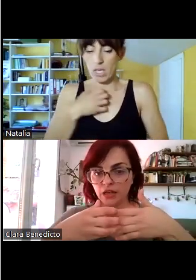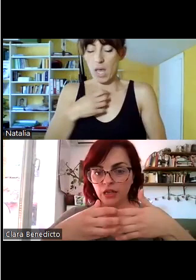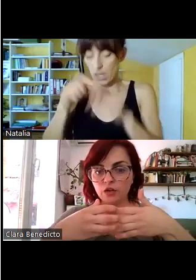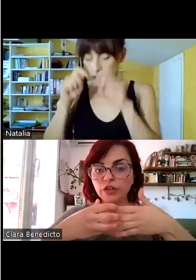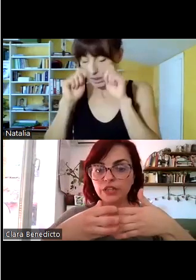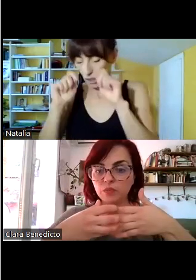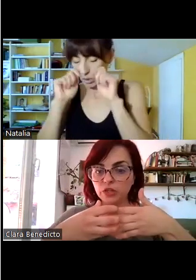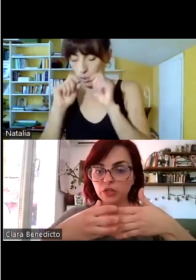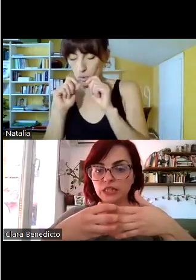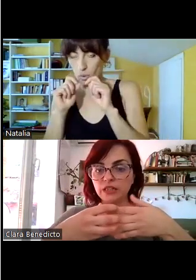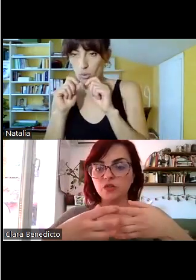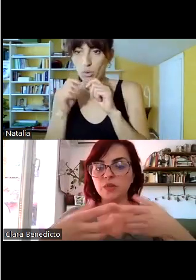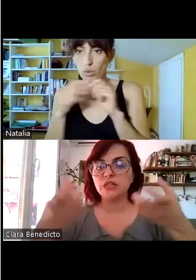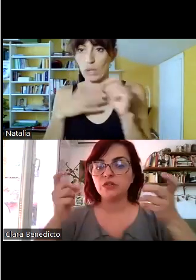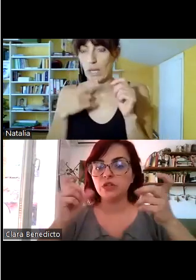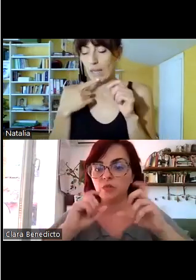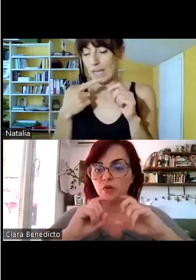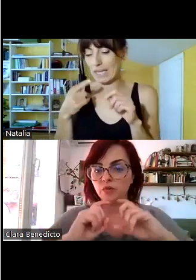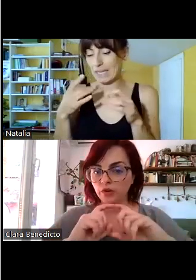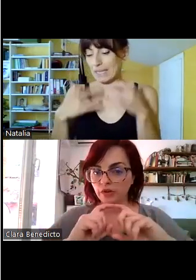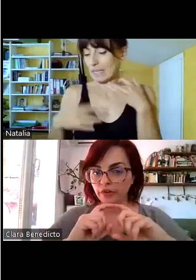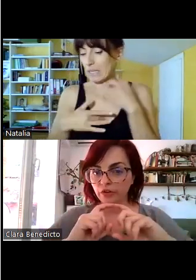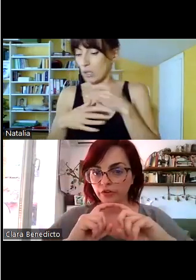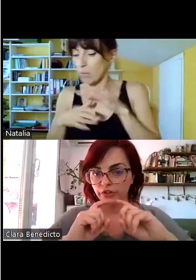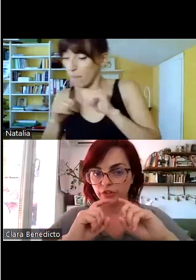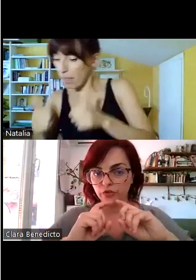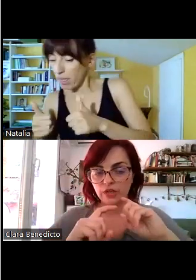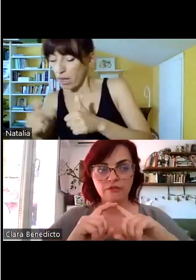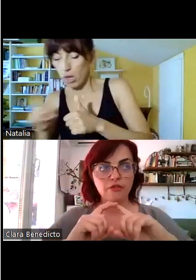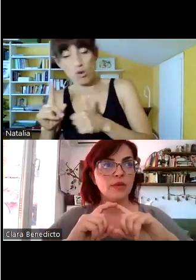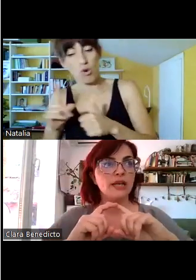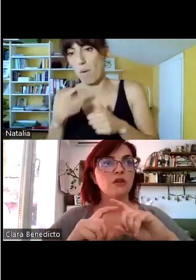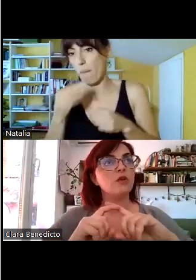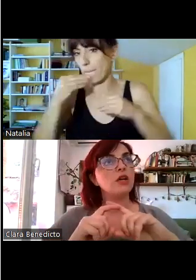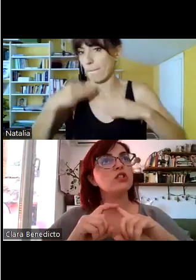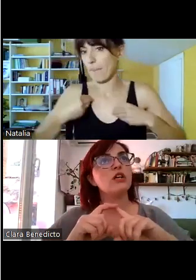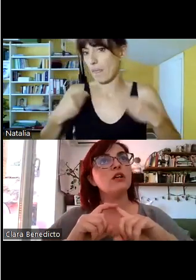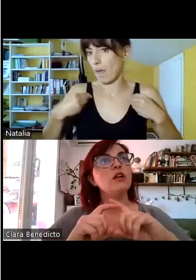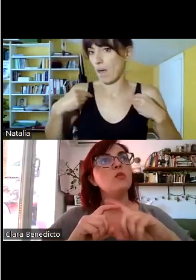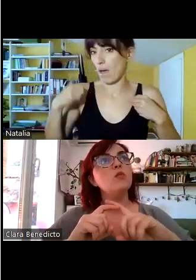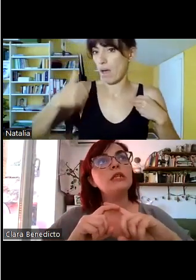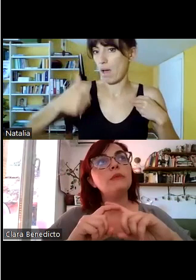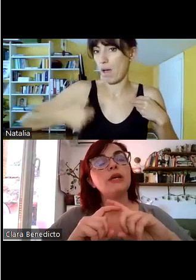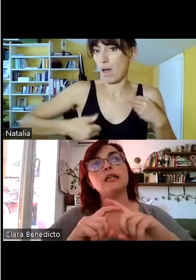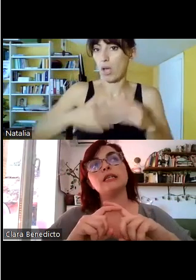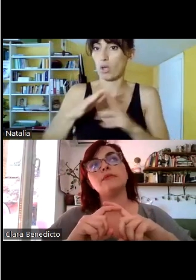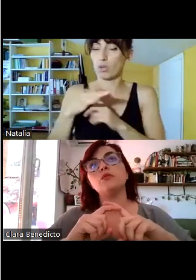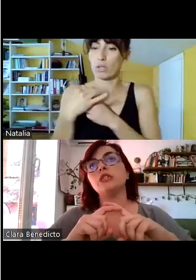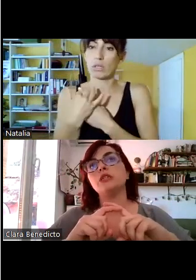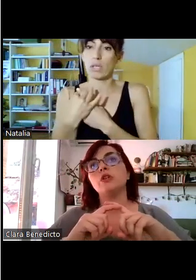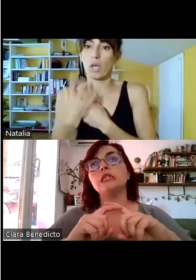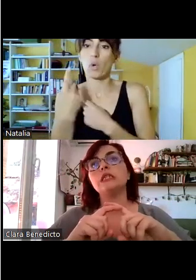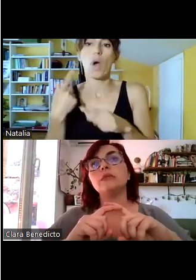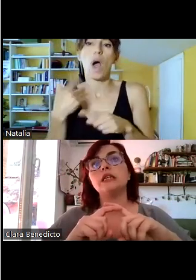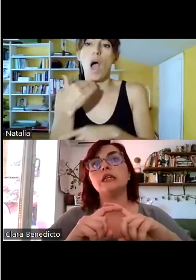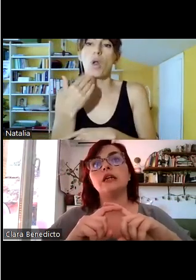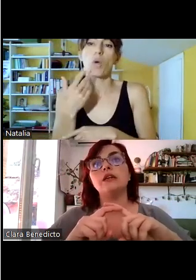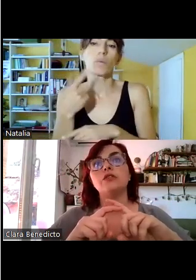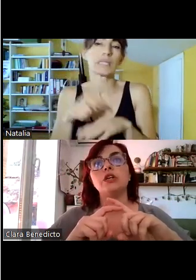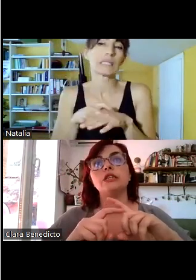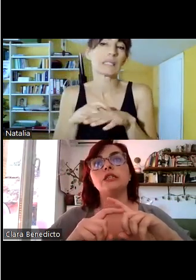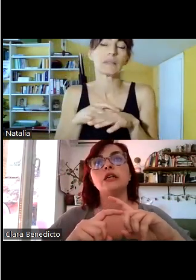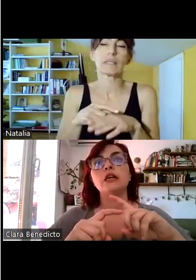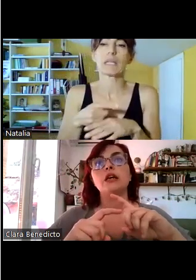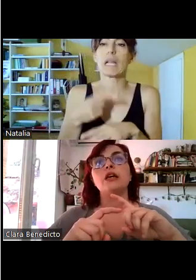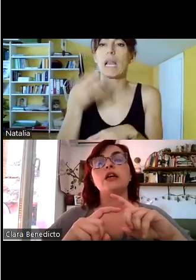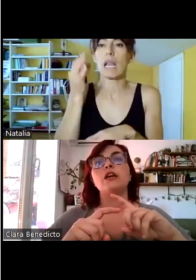sea. No entrar por ese síntoma, sino entrar por lo biográfico y lo contextual, de forma que una cosa muy típica y que se ve muchísimo en el sistema sanitario,